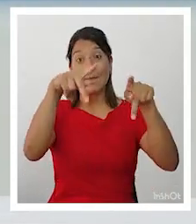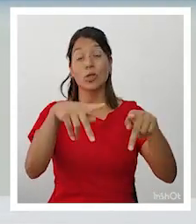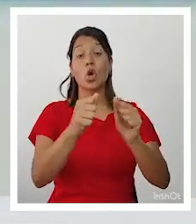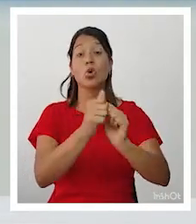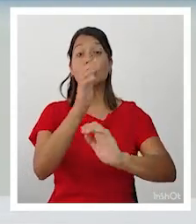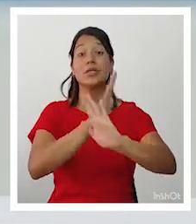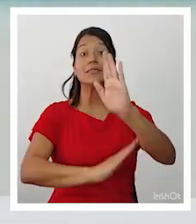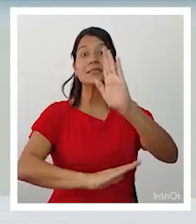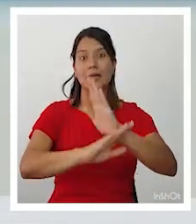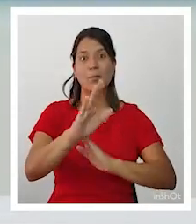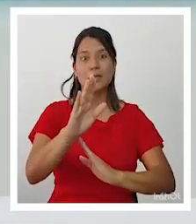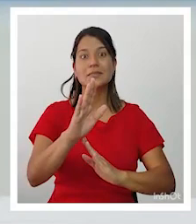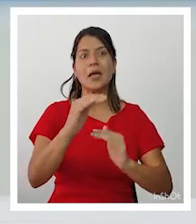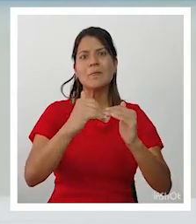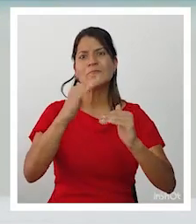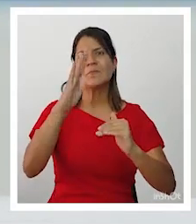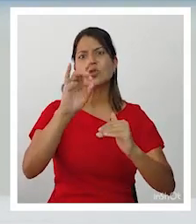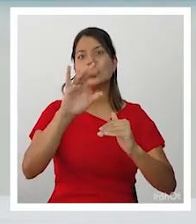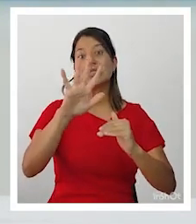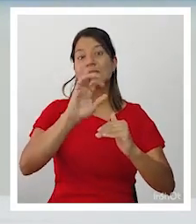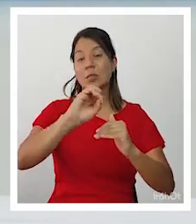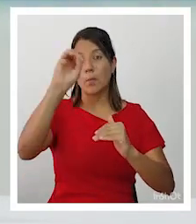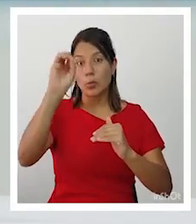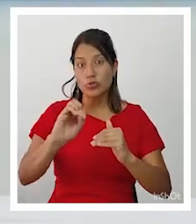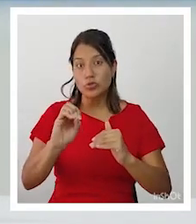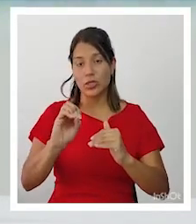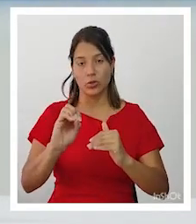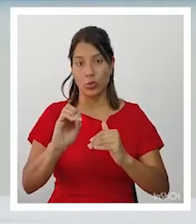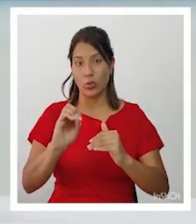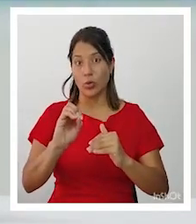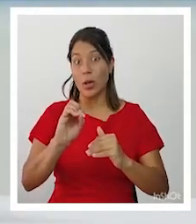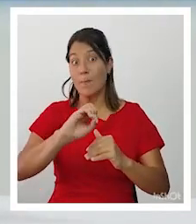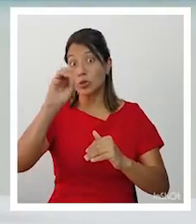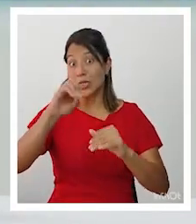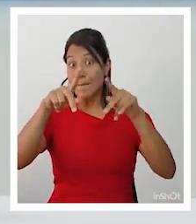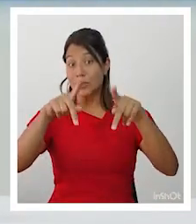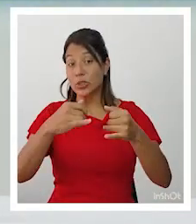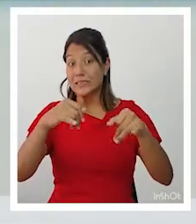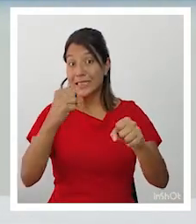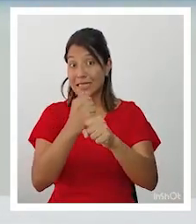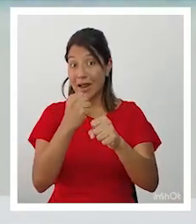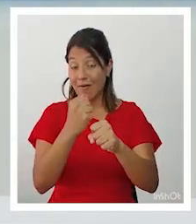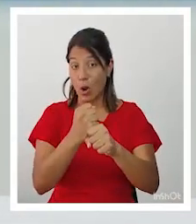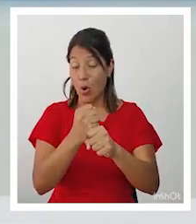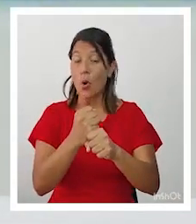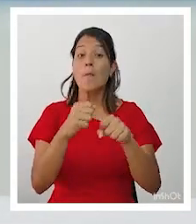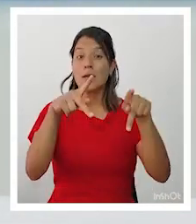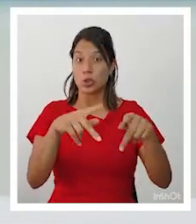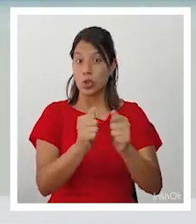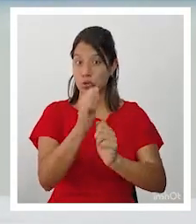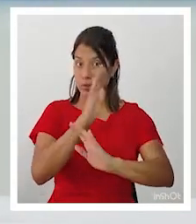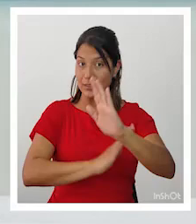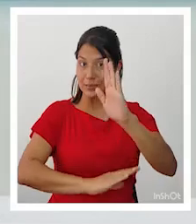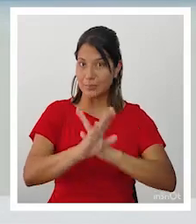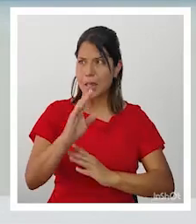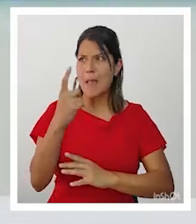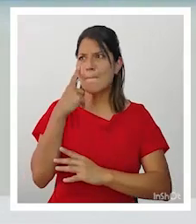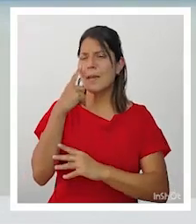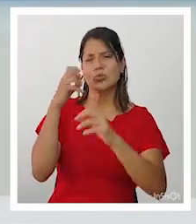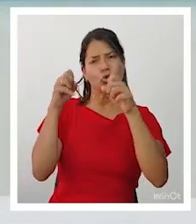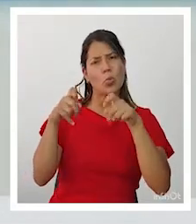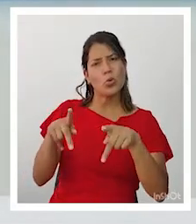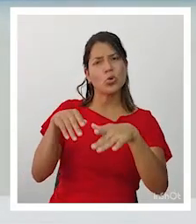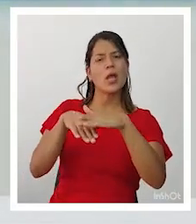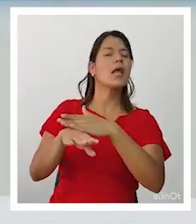discapacidad está más del 85%, el índice de desempleo. Vemos que las oportunidades en las cuales nosotros tenemos